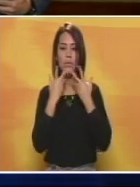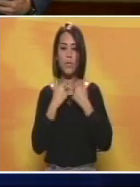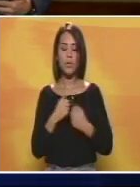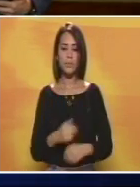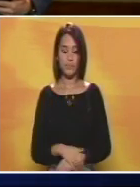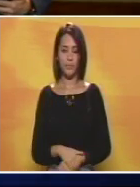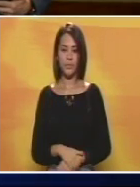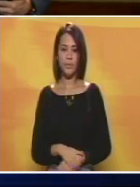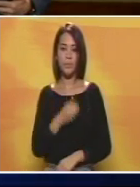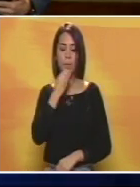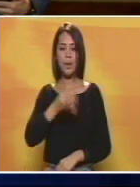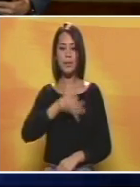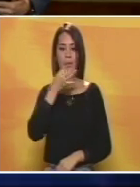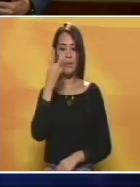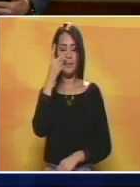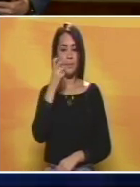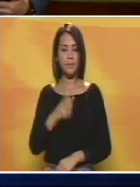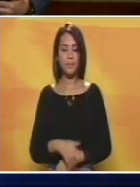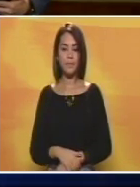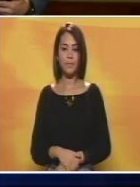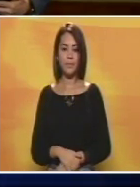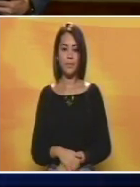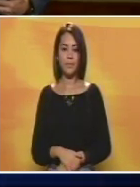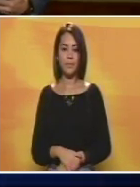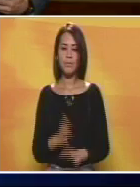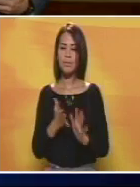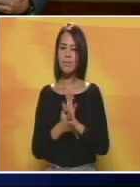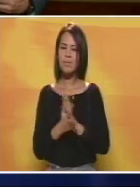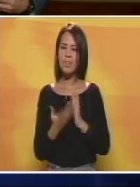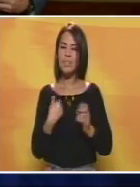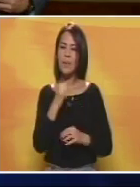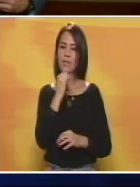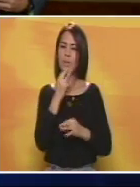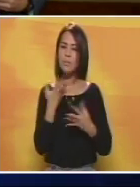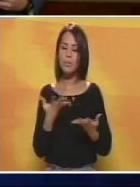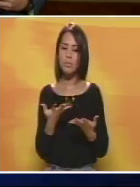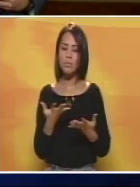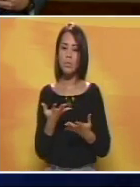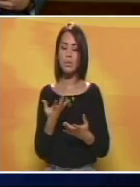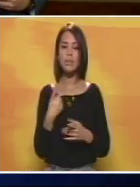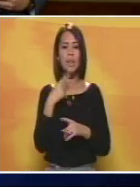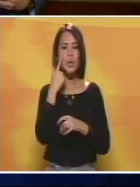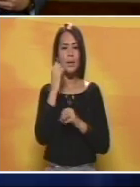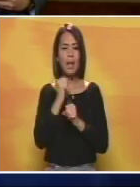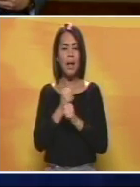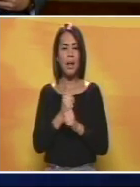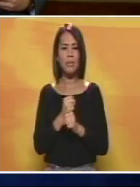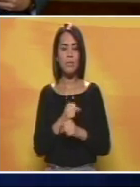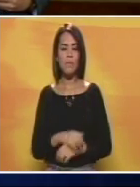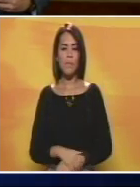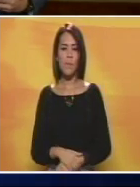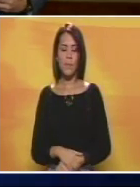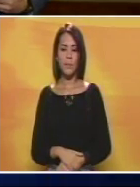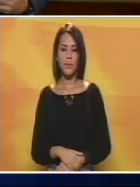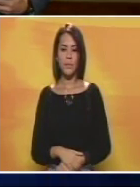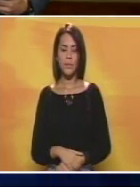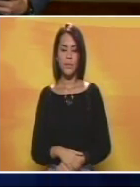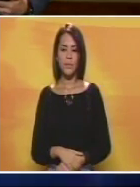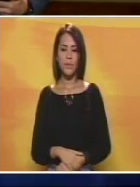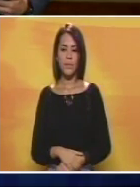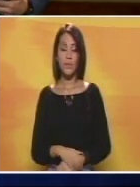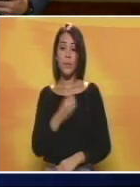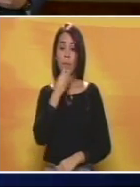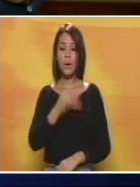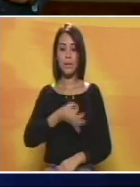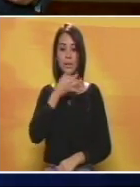detalles. Adelante, Manuel. Buenas tardes, te escuchamos. ¿De qué van estas declaraciones? ¿Qué es lo que se perfila en el ambiente? Buenas